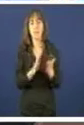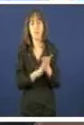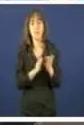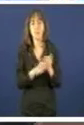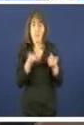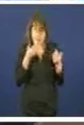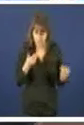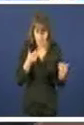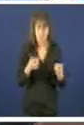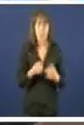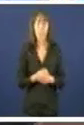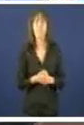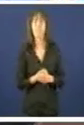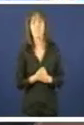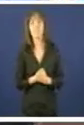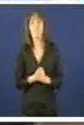Aplausos